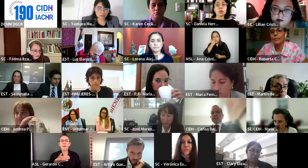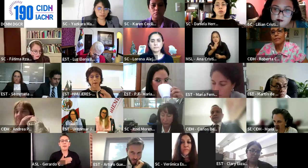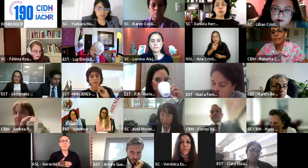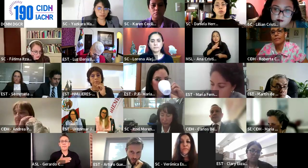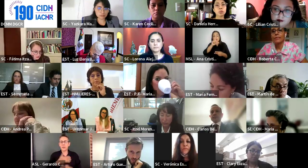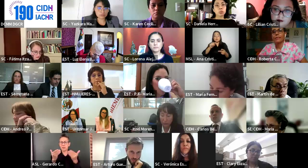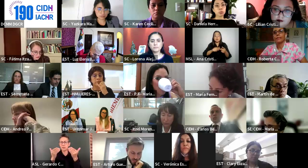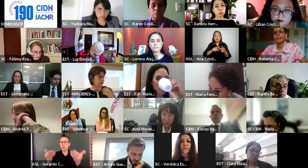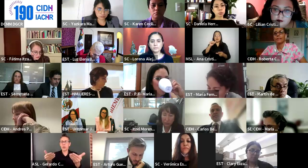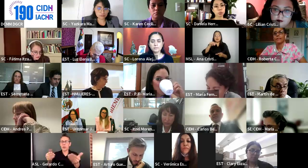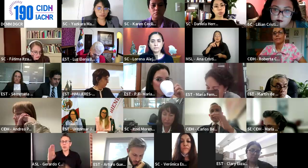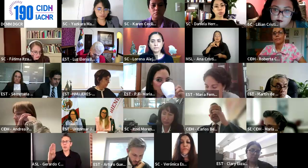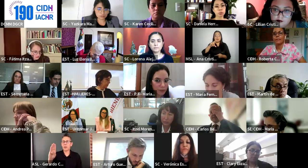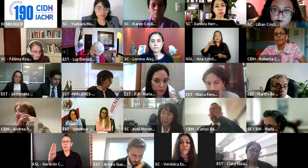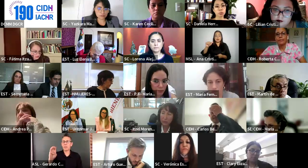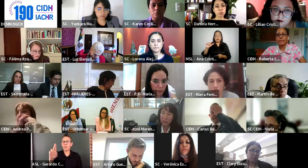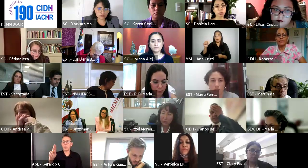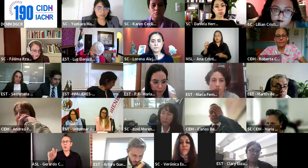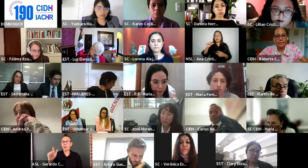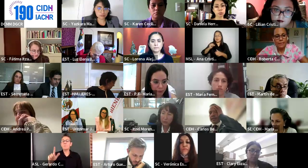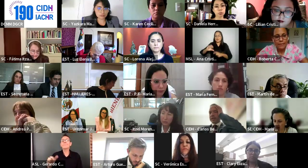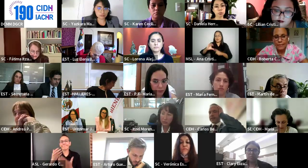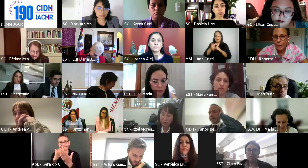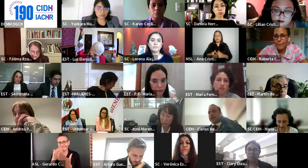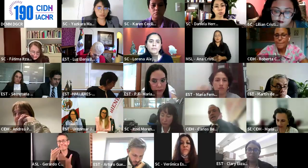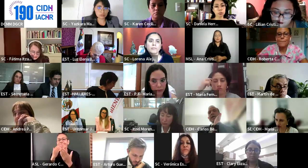Commissioner Bernal. Muchísimas gracias, Presidenta. Yo